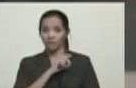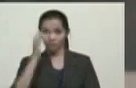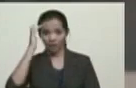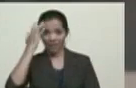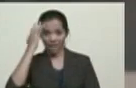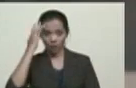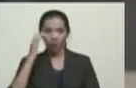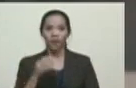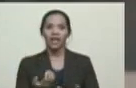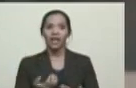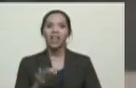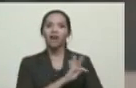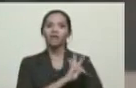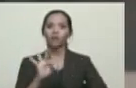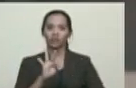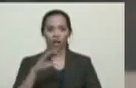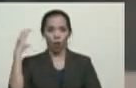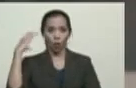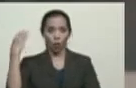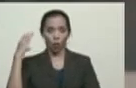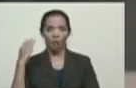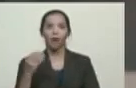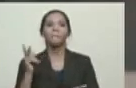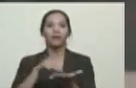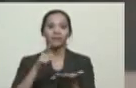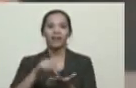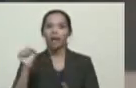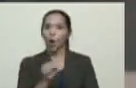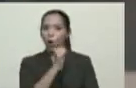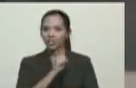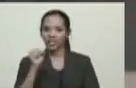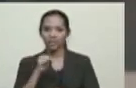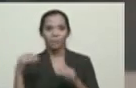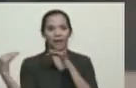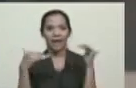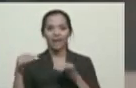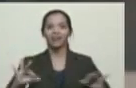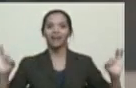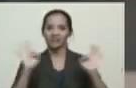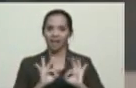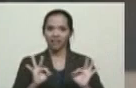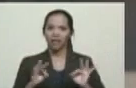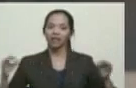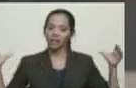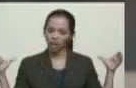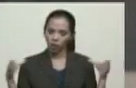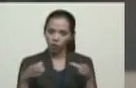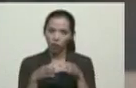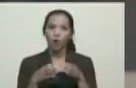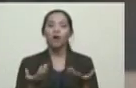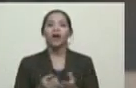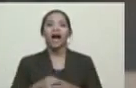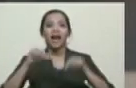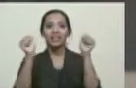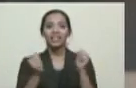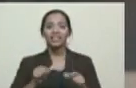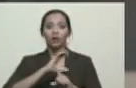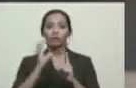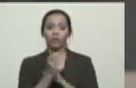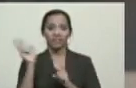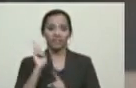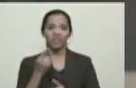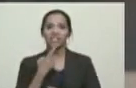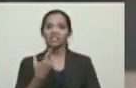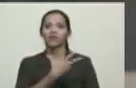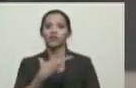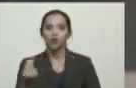frontera con Colombia, participando en el concierto Para la Guerra Nada, que congregó artistas y cultores venezolanos que dicen no a la